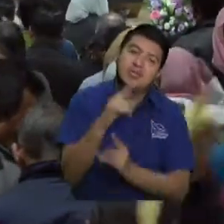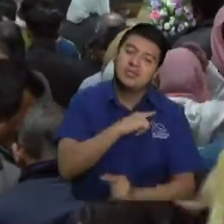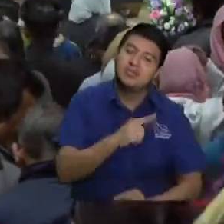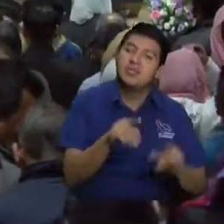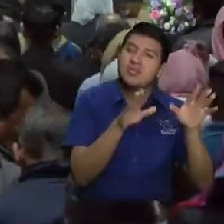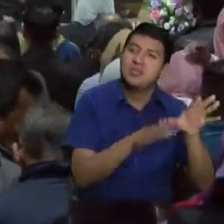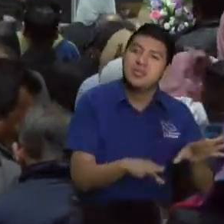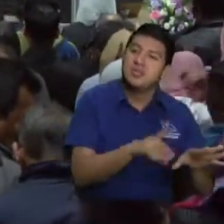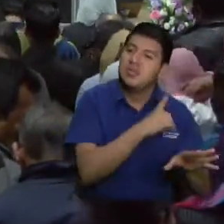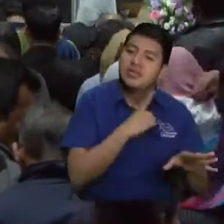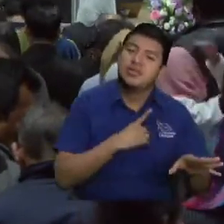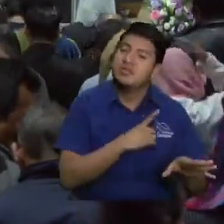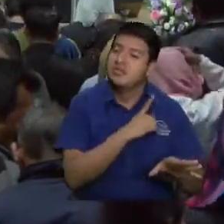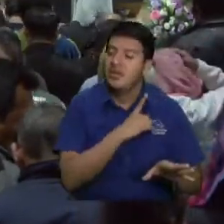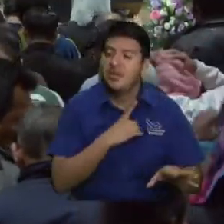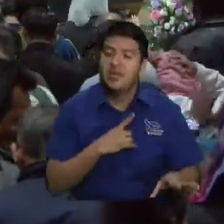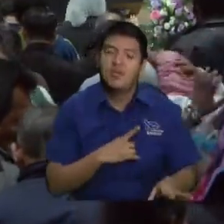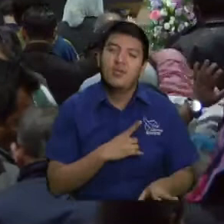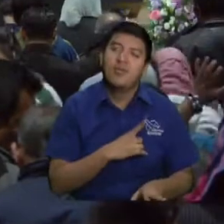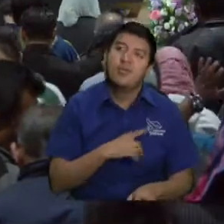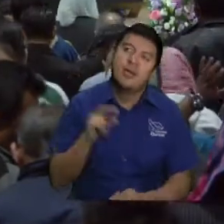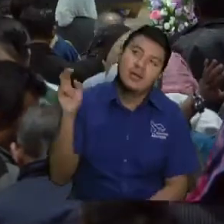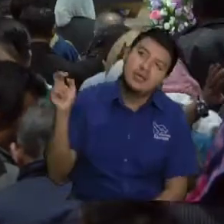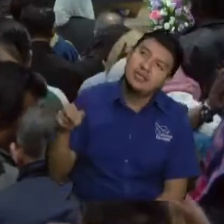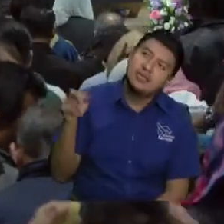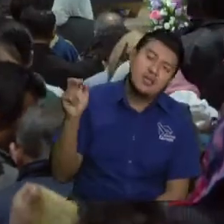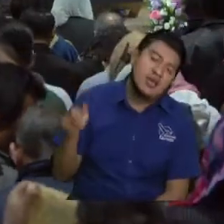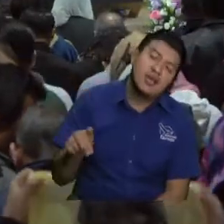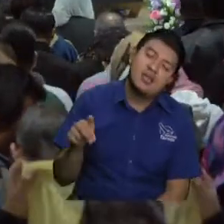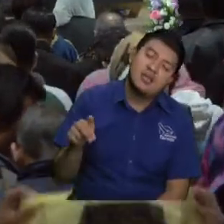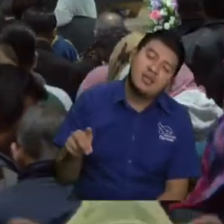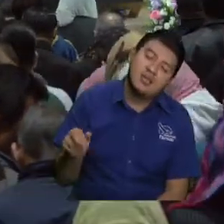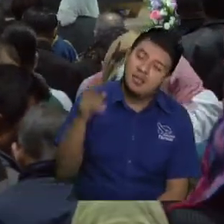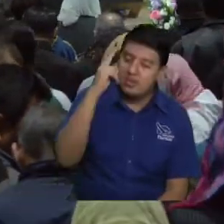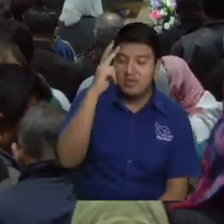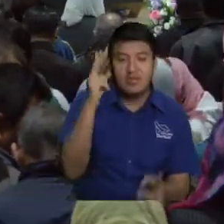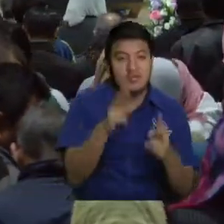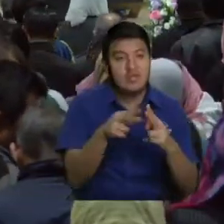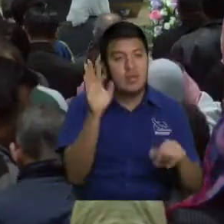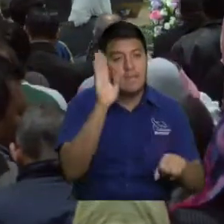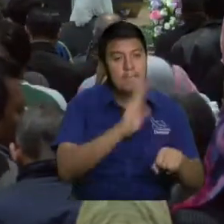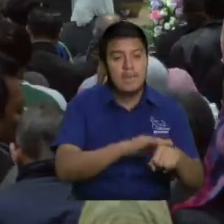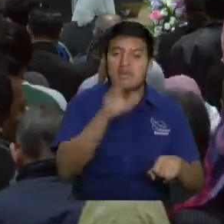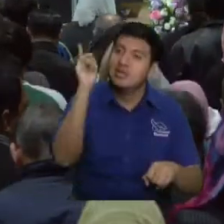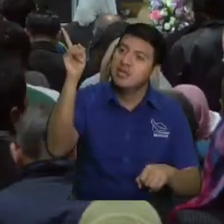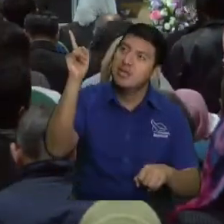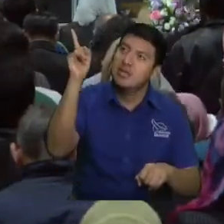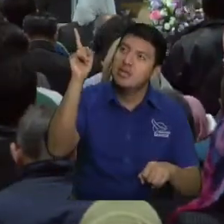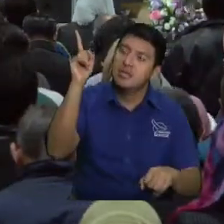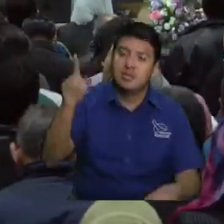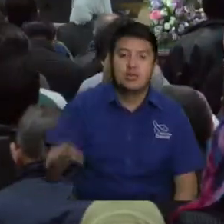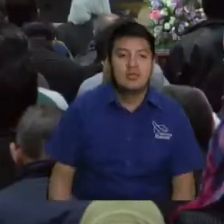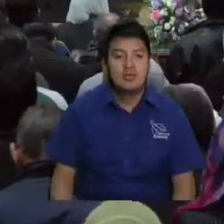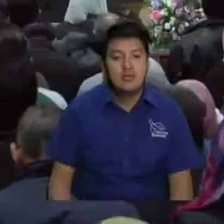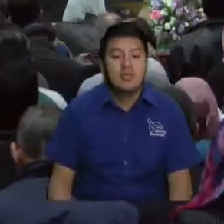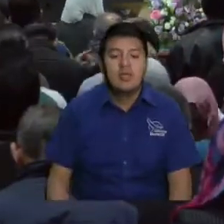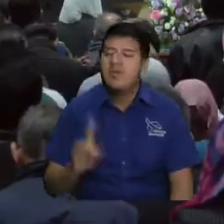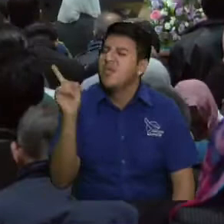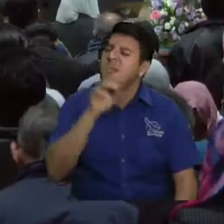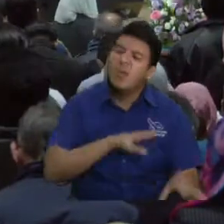con el deseo, la intención, la necesidad de conocer más de ti, de tu profundidad, de no